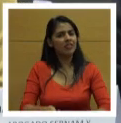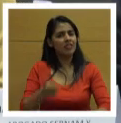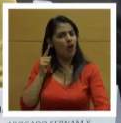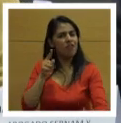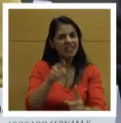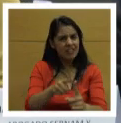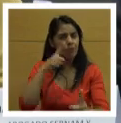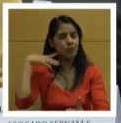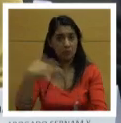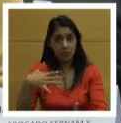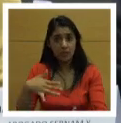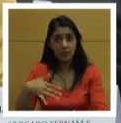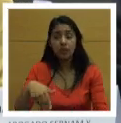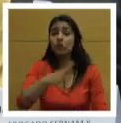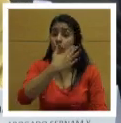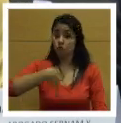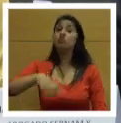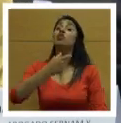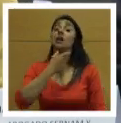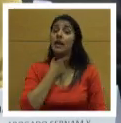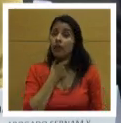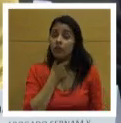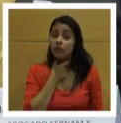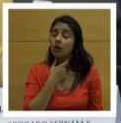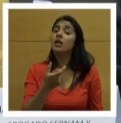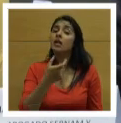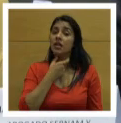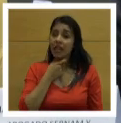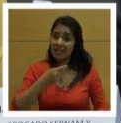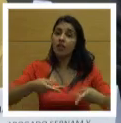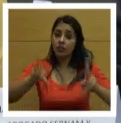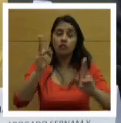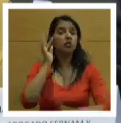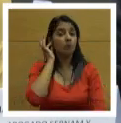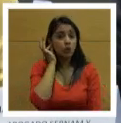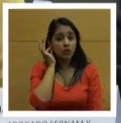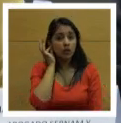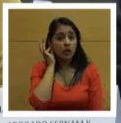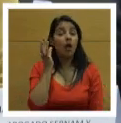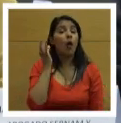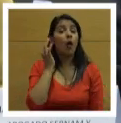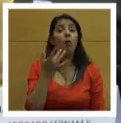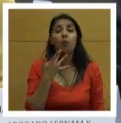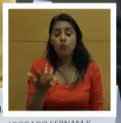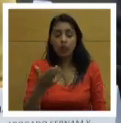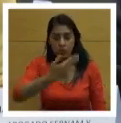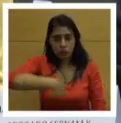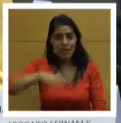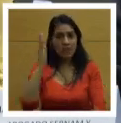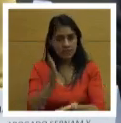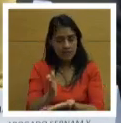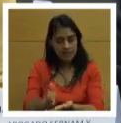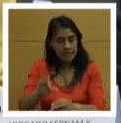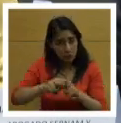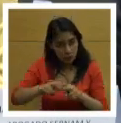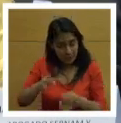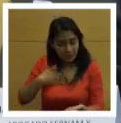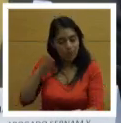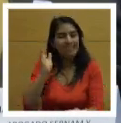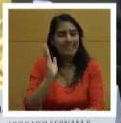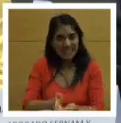importante. Somos garantes, ¿no es cierto?, de estos derechos de las mujeres, porque a través de nuestras sentencias, y de lo que nosotros vamos